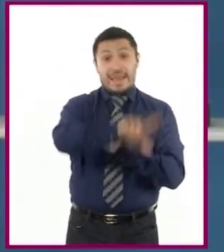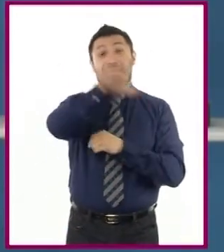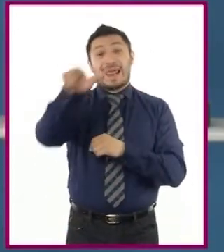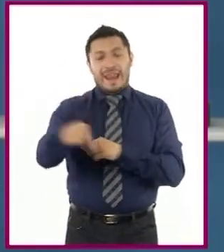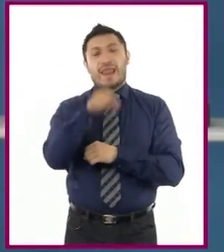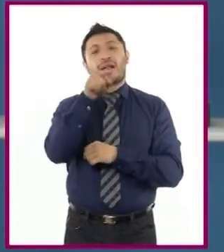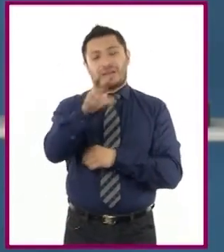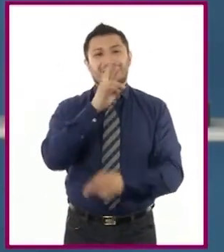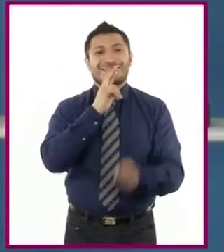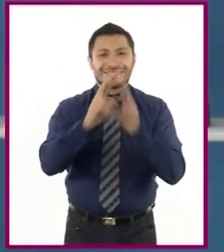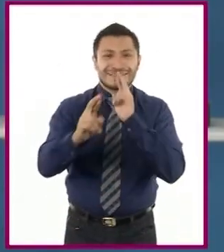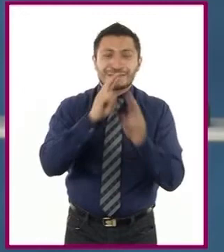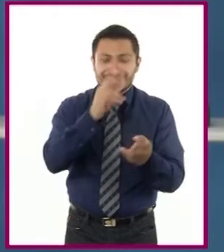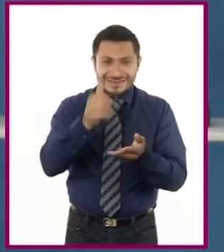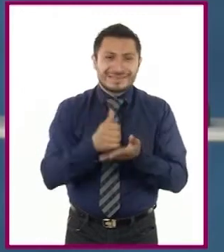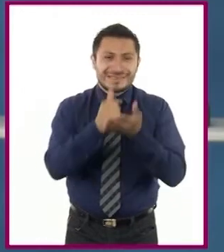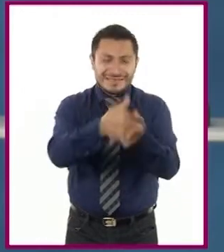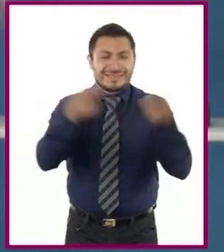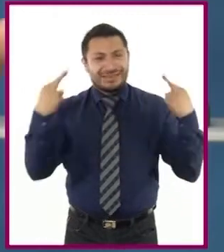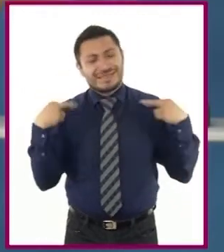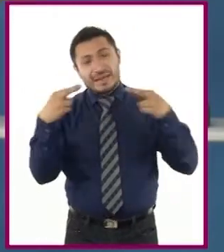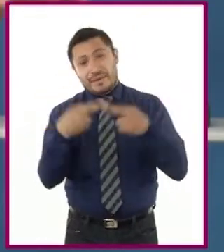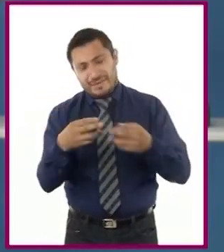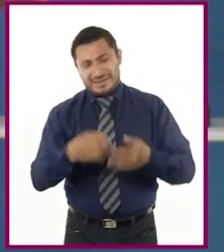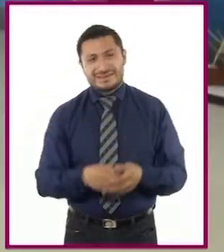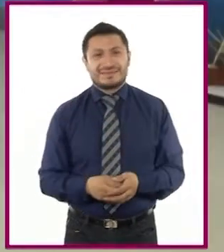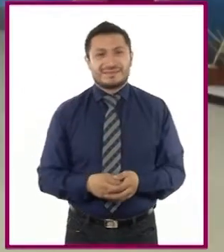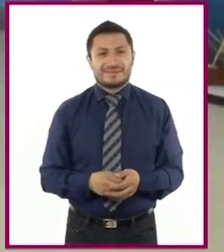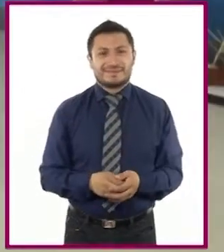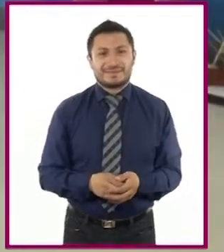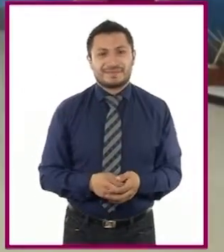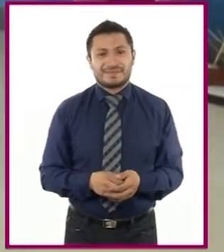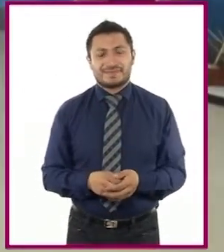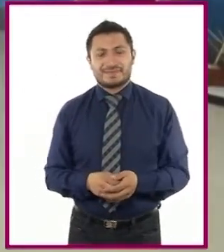puedan resolverlas con ayuda de sus profesores y profesoras.